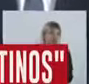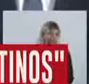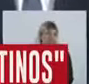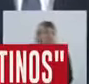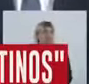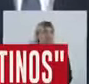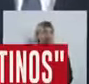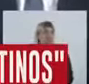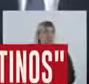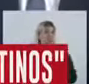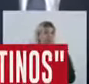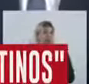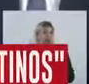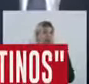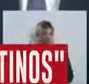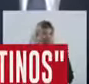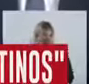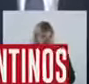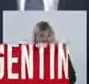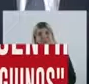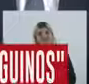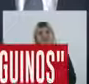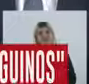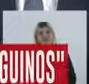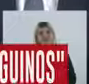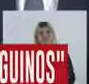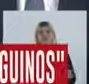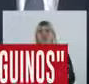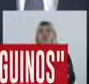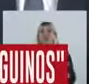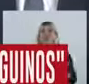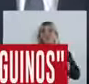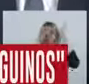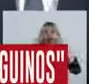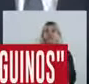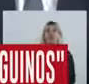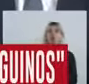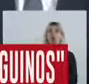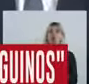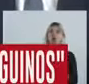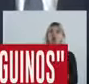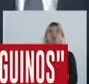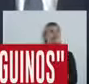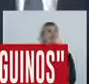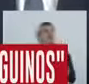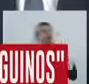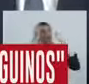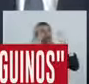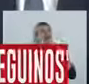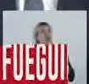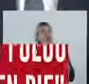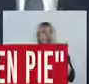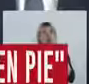frase. La frase dice, quien sueña solo, solo sueña. Pero quien sueña con